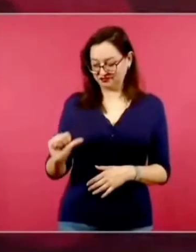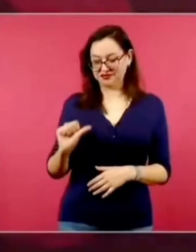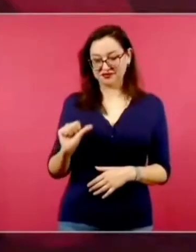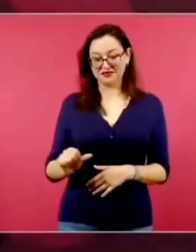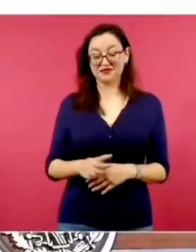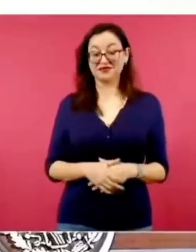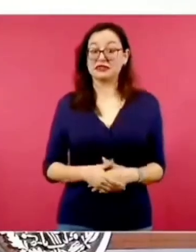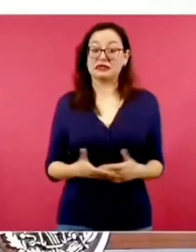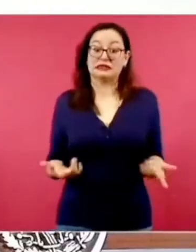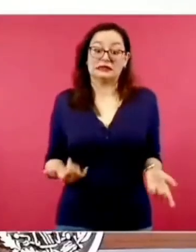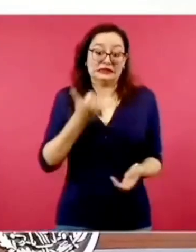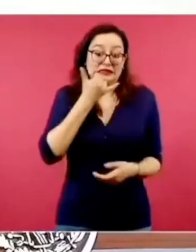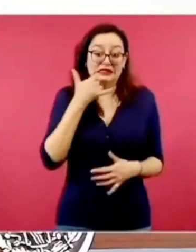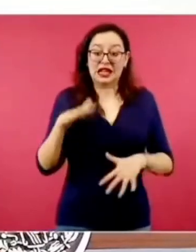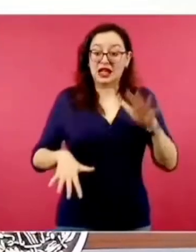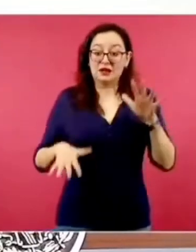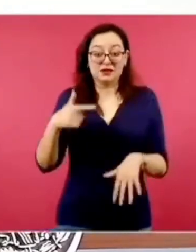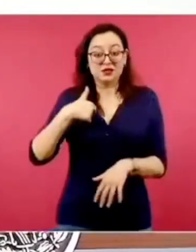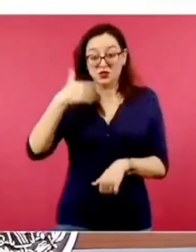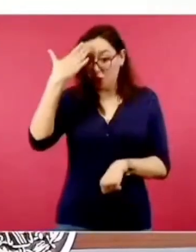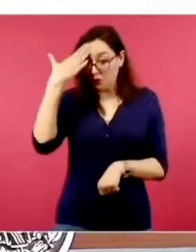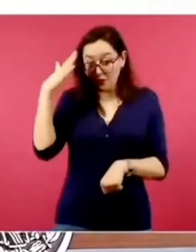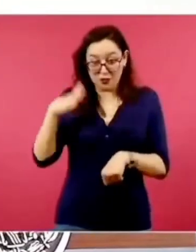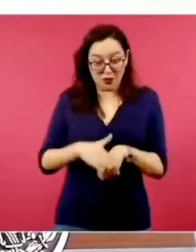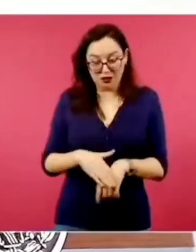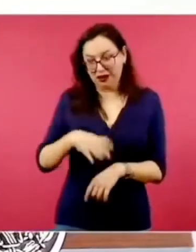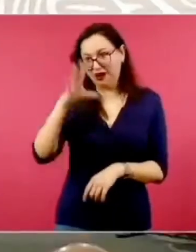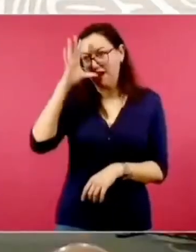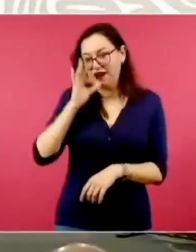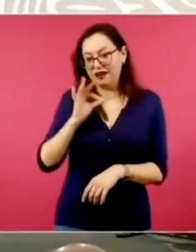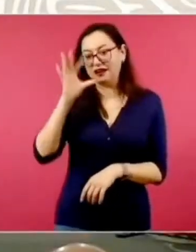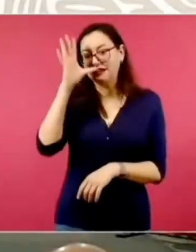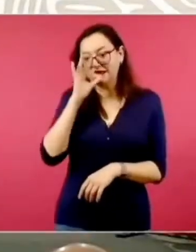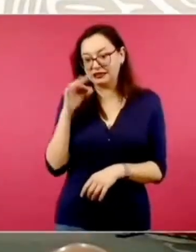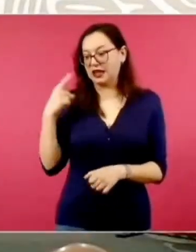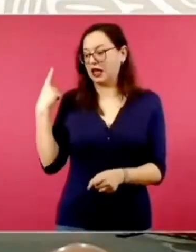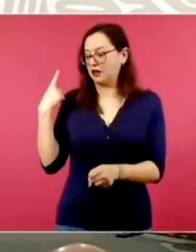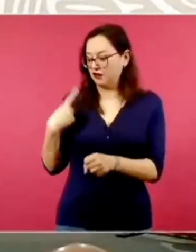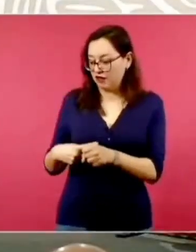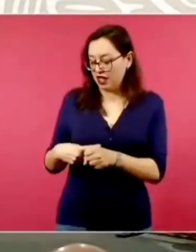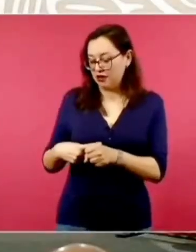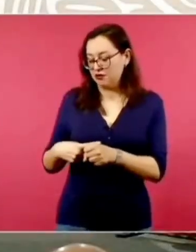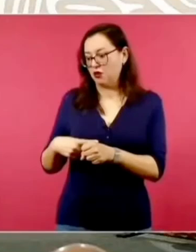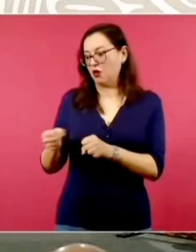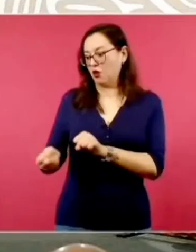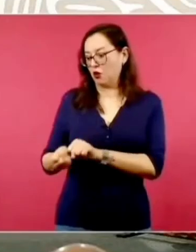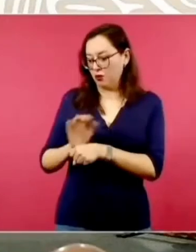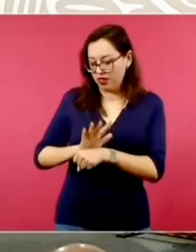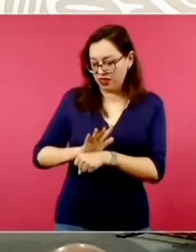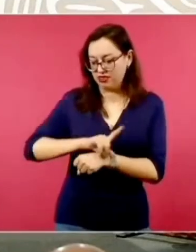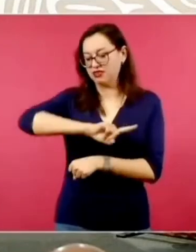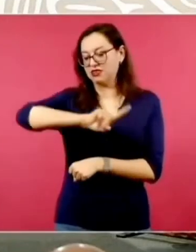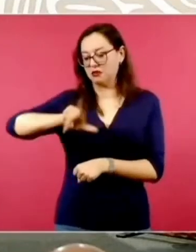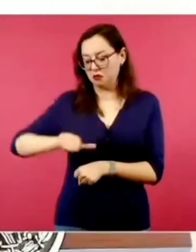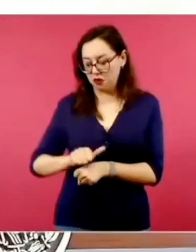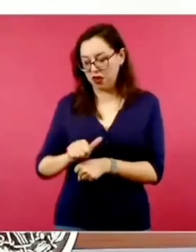el COVID, el post-COVID, y como dicen mis adversarios,